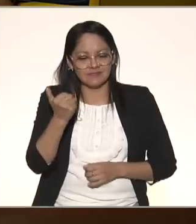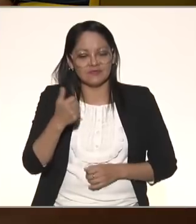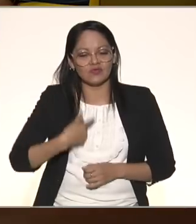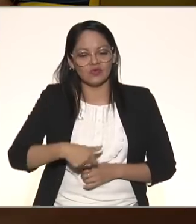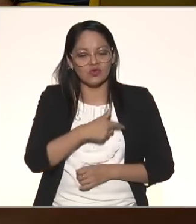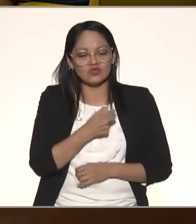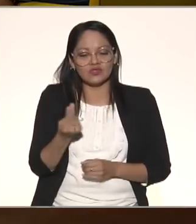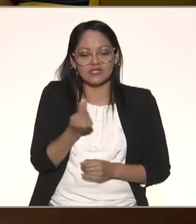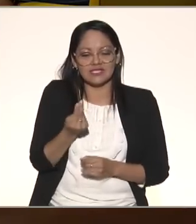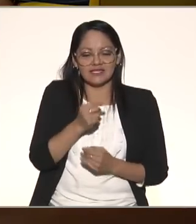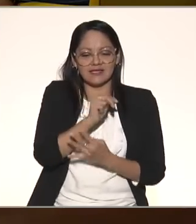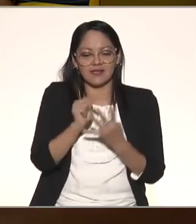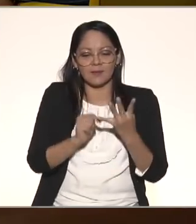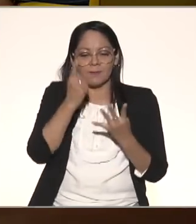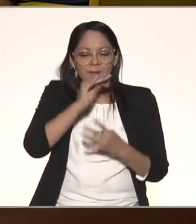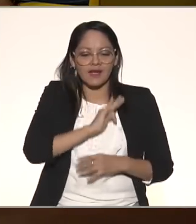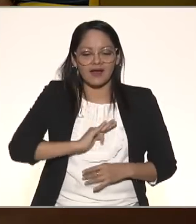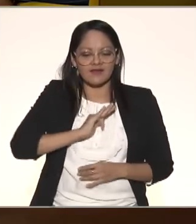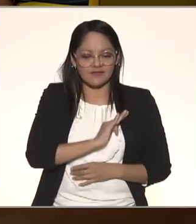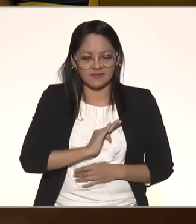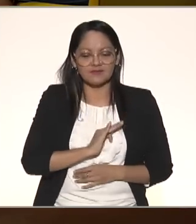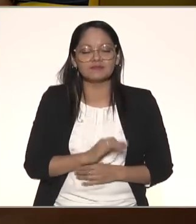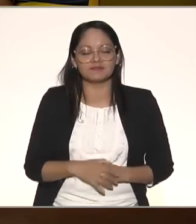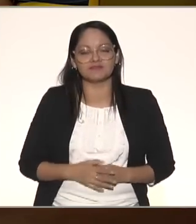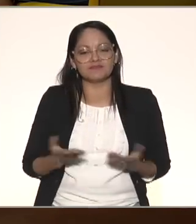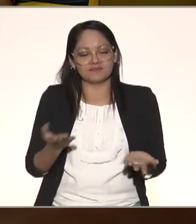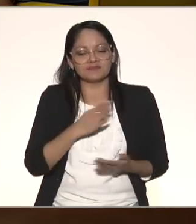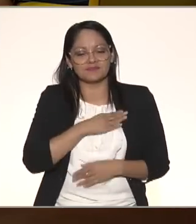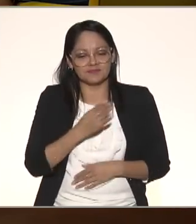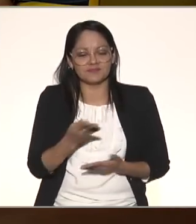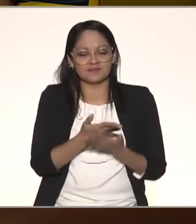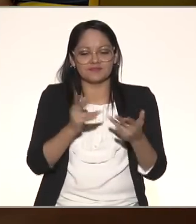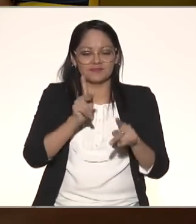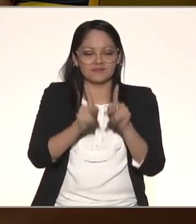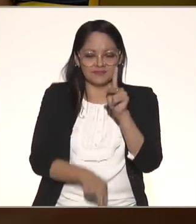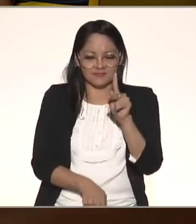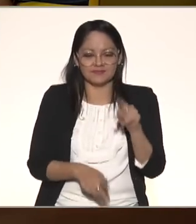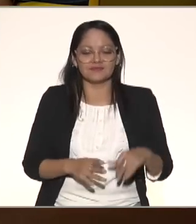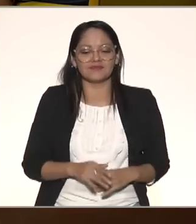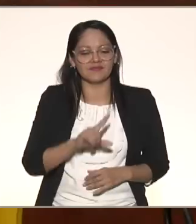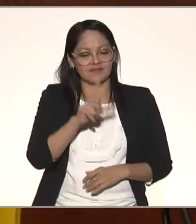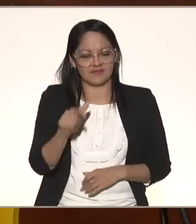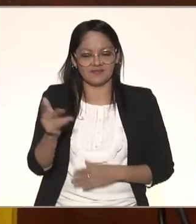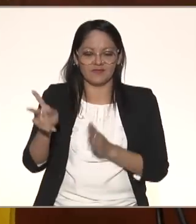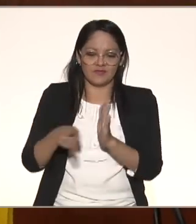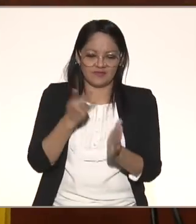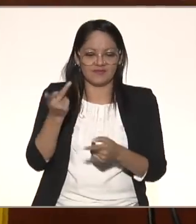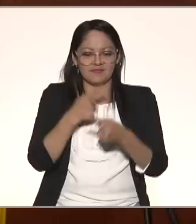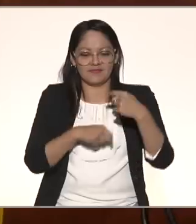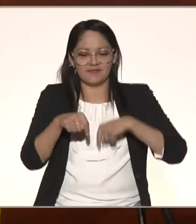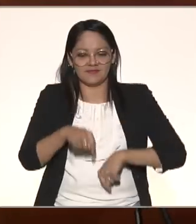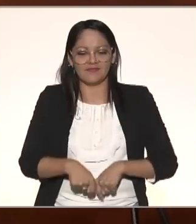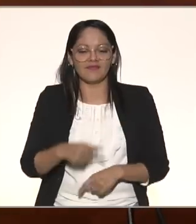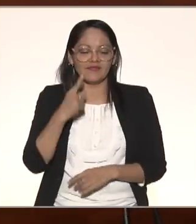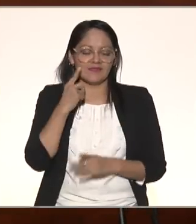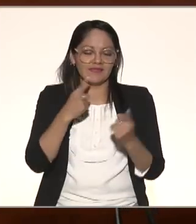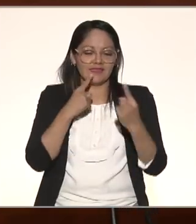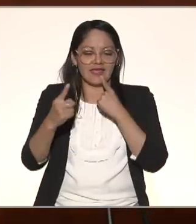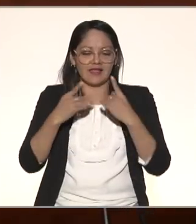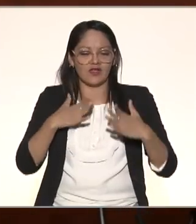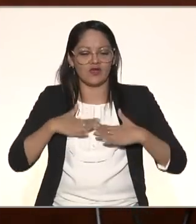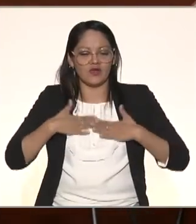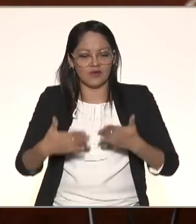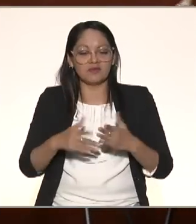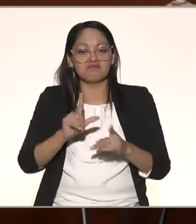nosotros necesitamos para ser felices y para ser plenos. Bueno, pues vamos a hacer una breve pausa y regresamos con más aquí en Diálogos en